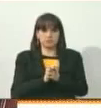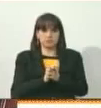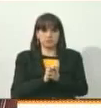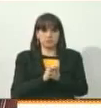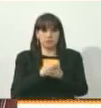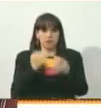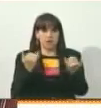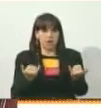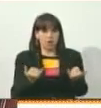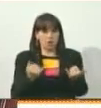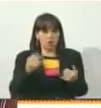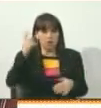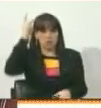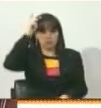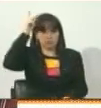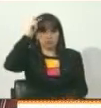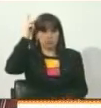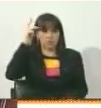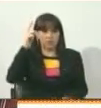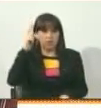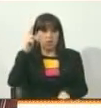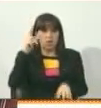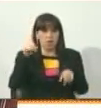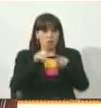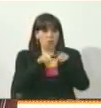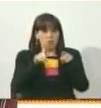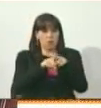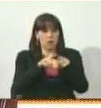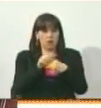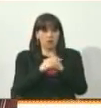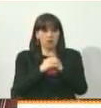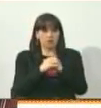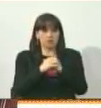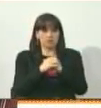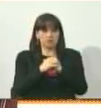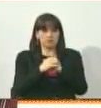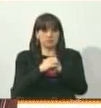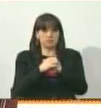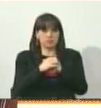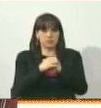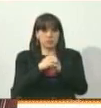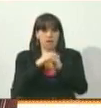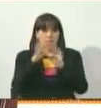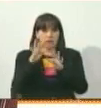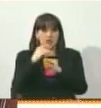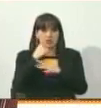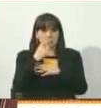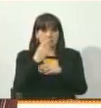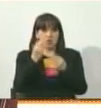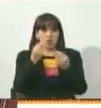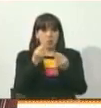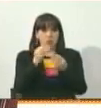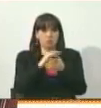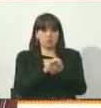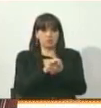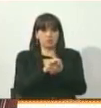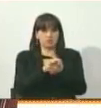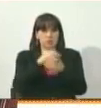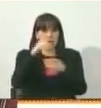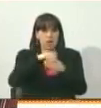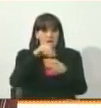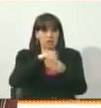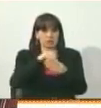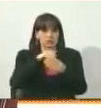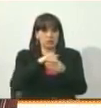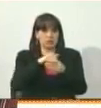La tribu de David, sí. Sí, así se llamaba. Ahí no nombraban un juez que no pasara por el examen de ellos. Y el examen de ellos era ta,